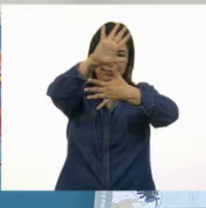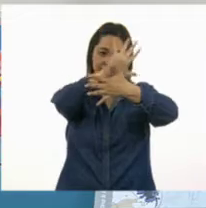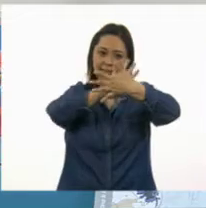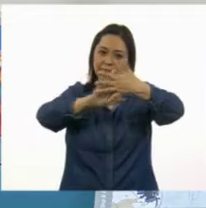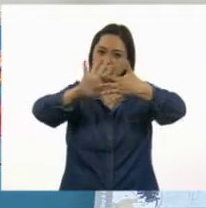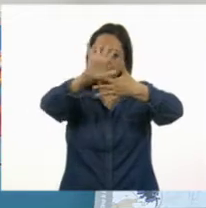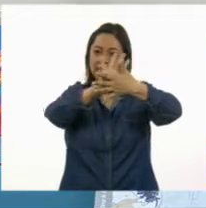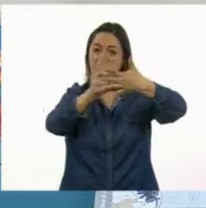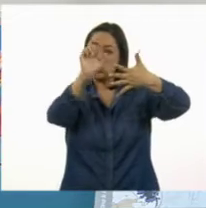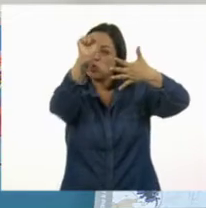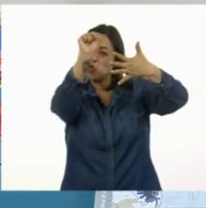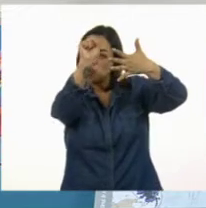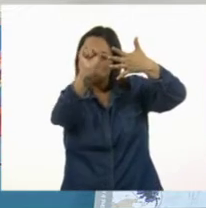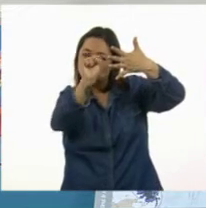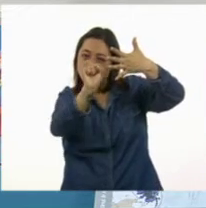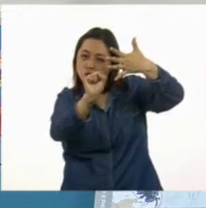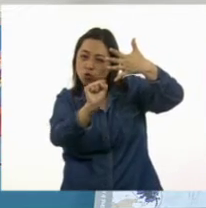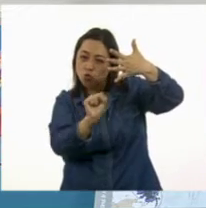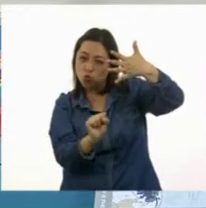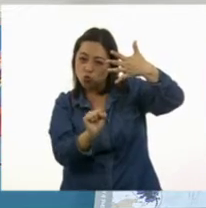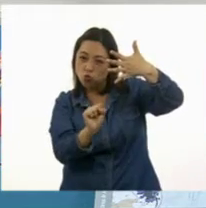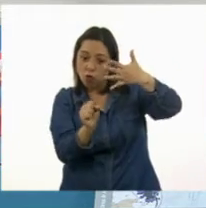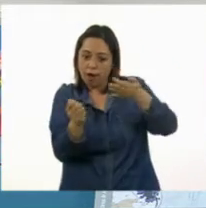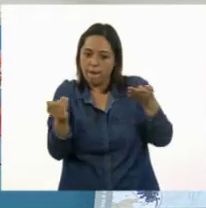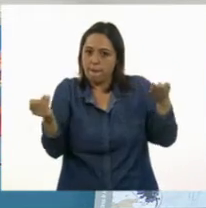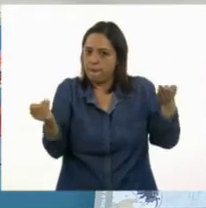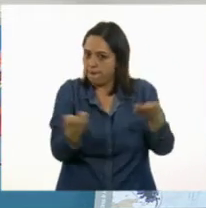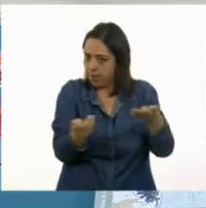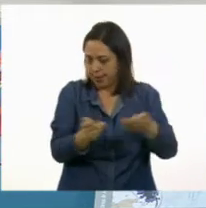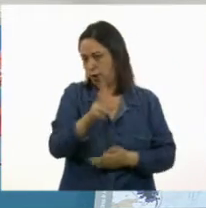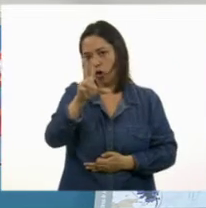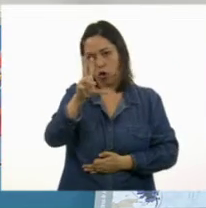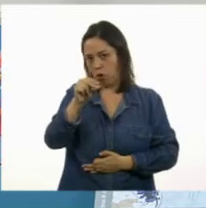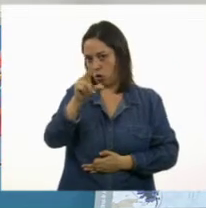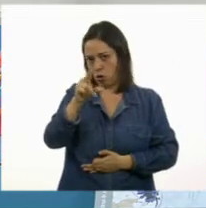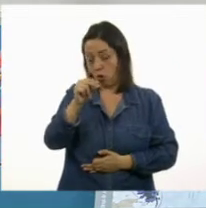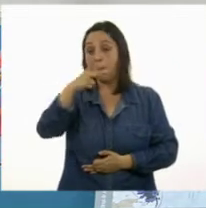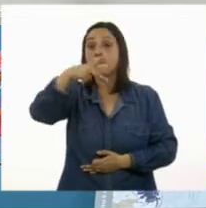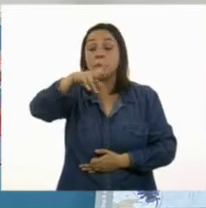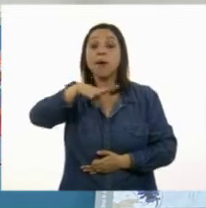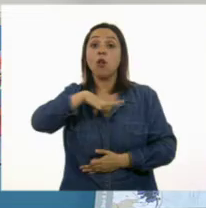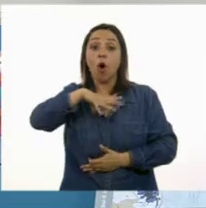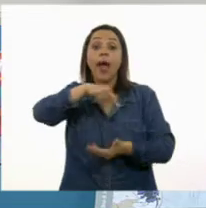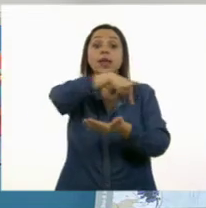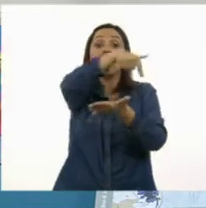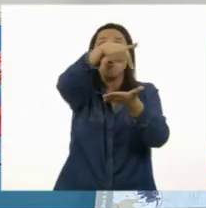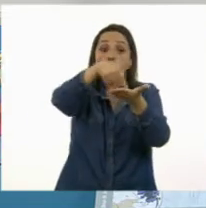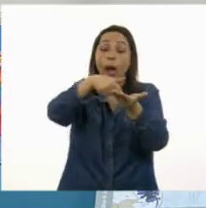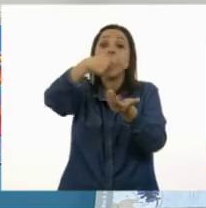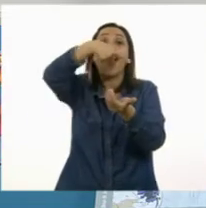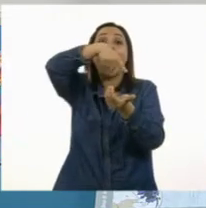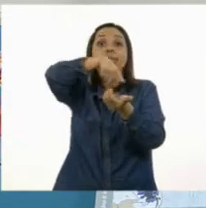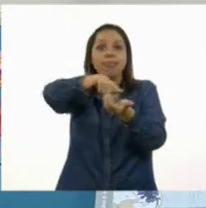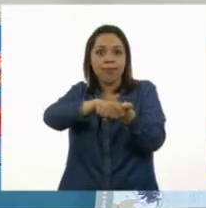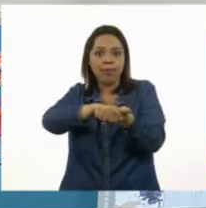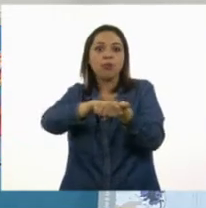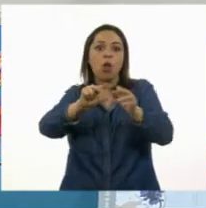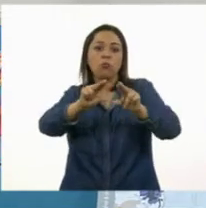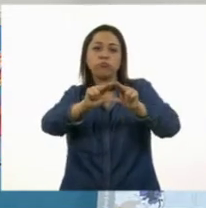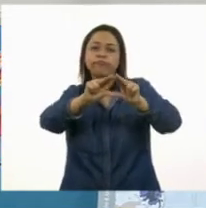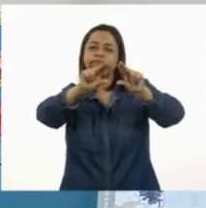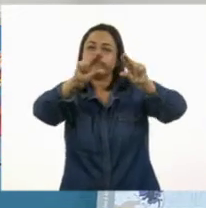propiamente en la zona fría del planeta, acuérdense que sí tiene lugares con climas polares, como en